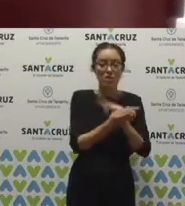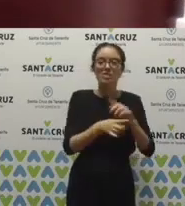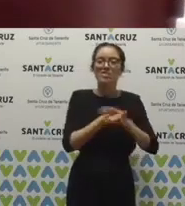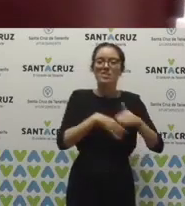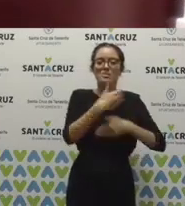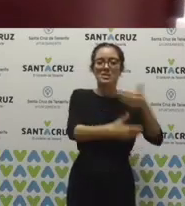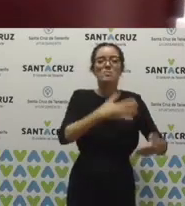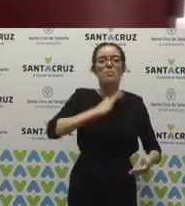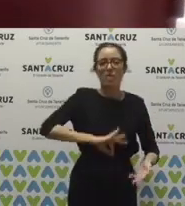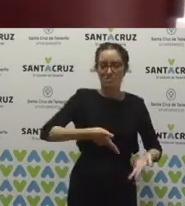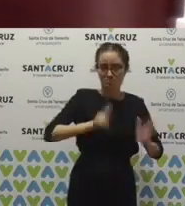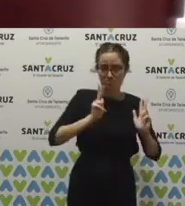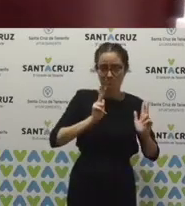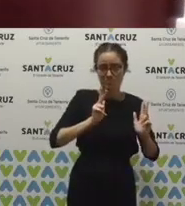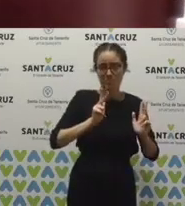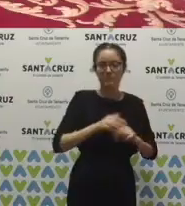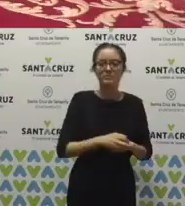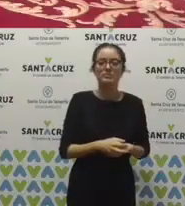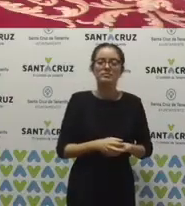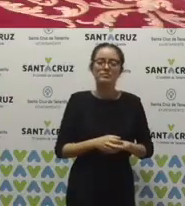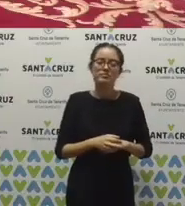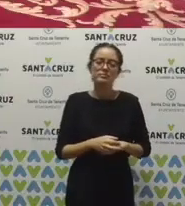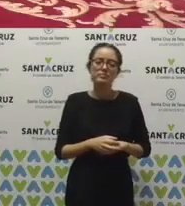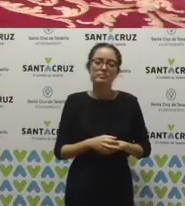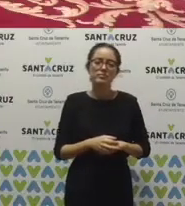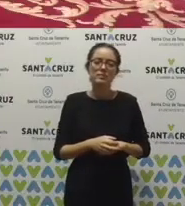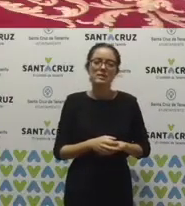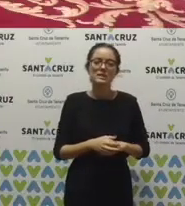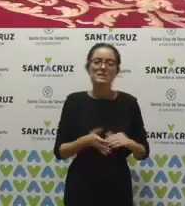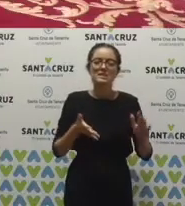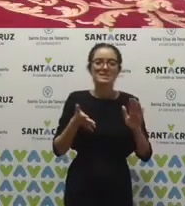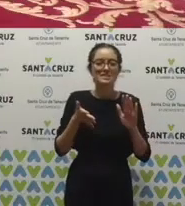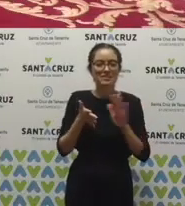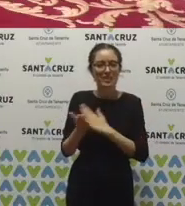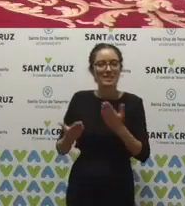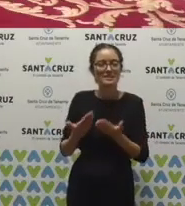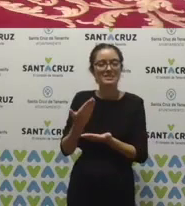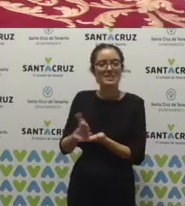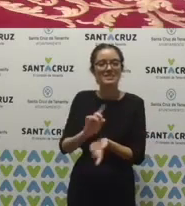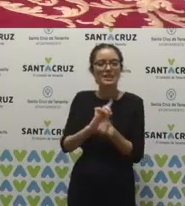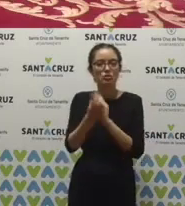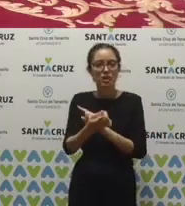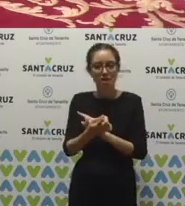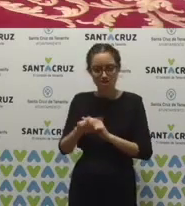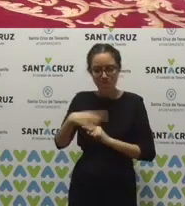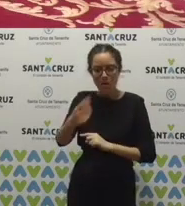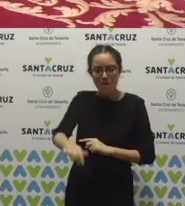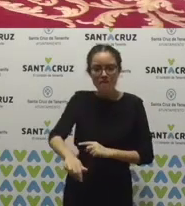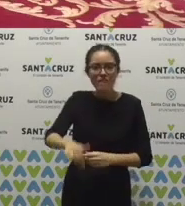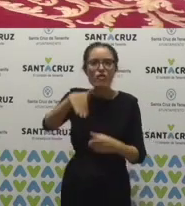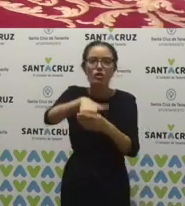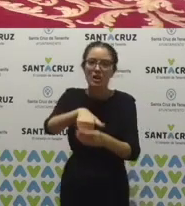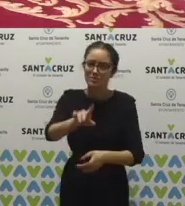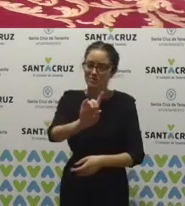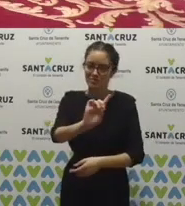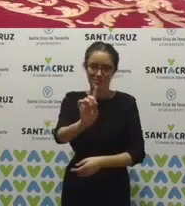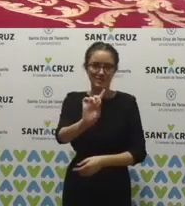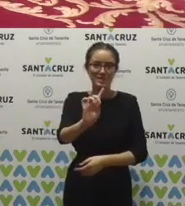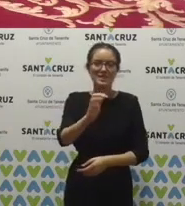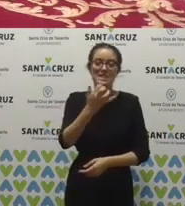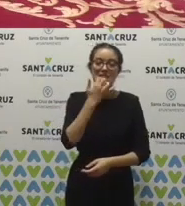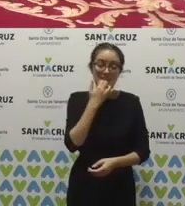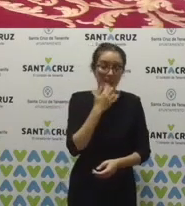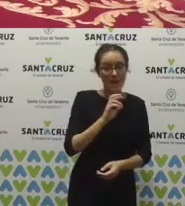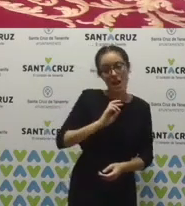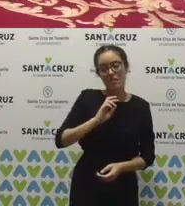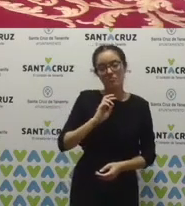lo digo efectos que no demos por hecho que esa transaccional se va a votar porque si hay acuerdo en lo otro